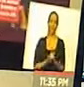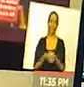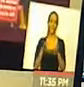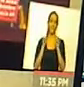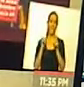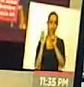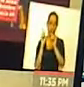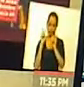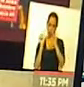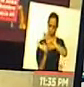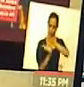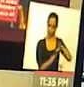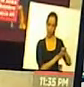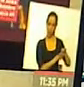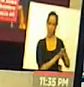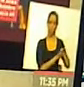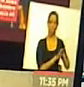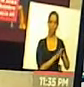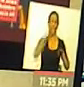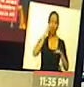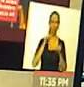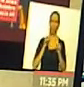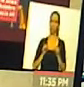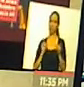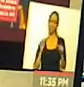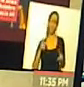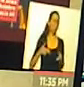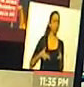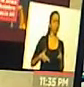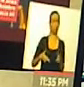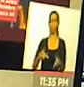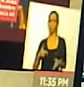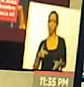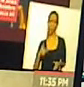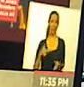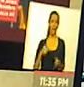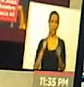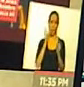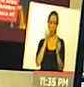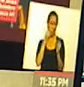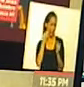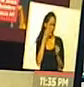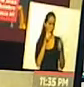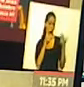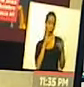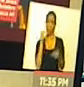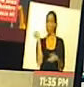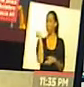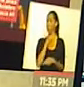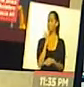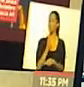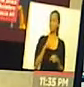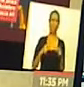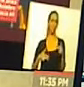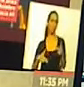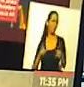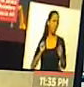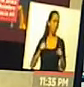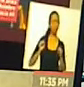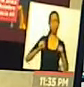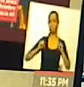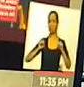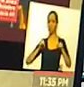foto. El de la gorra sigue caminando pese a que hay un hombre armado al lado, es cierto. El de la moto sigue avanzando tranquilamente.